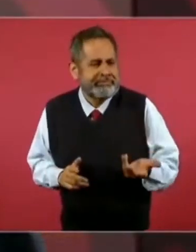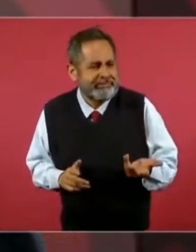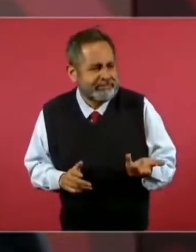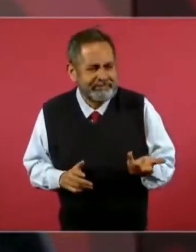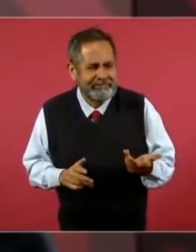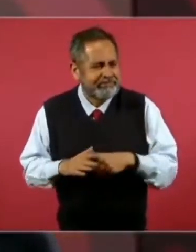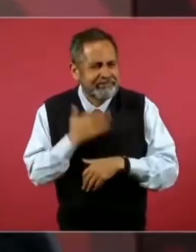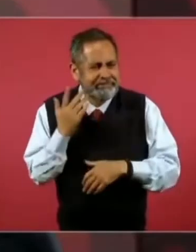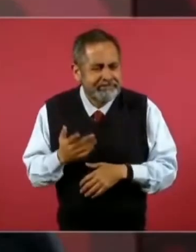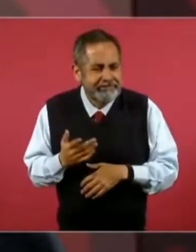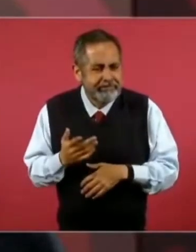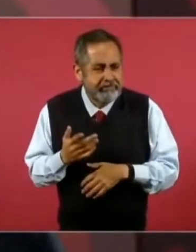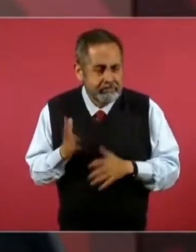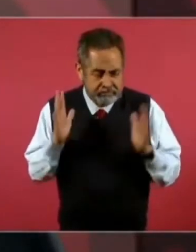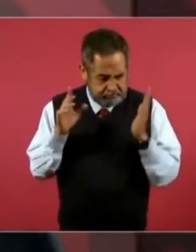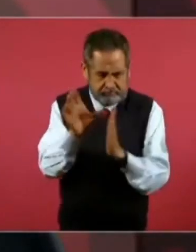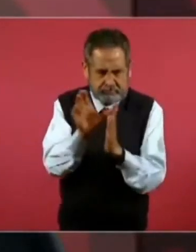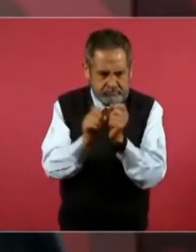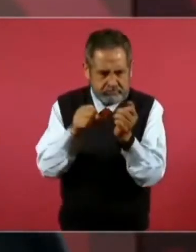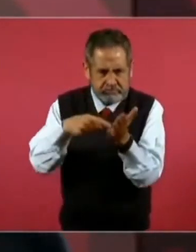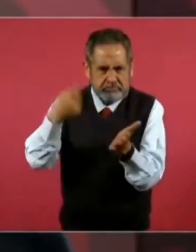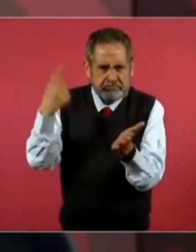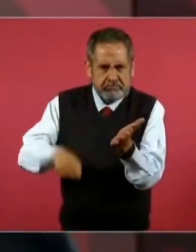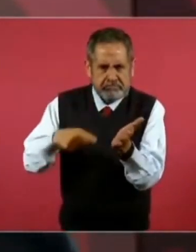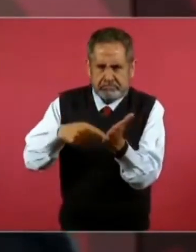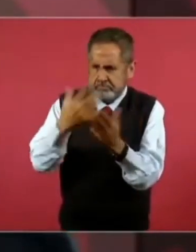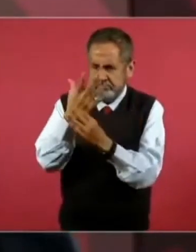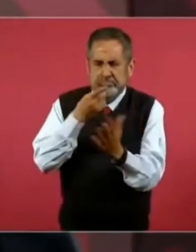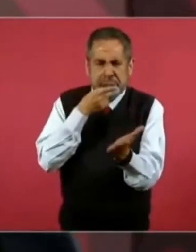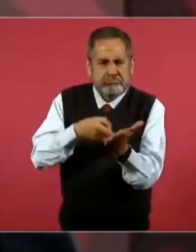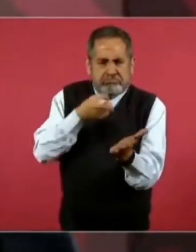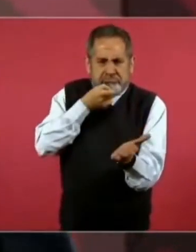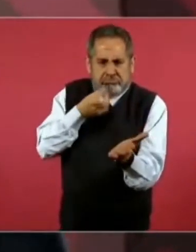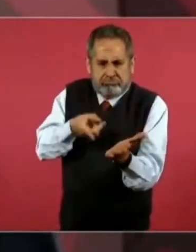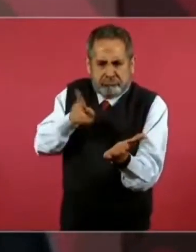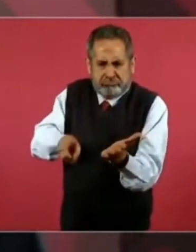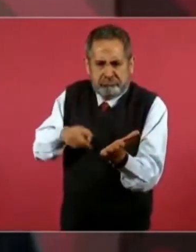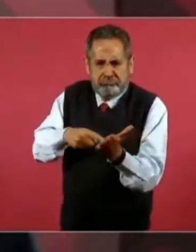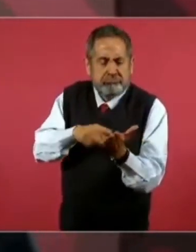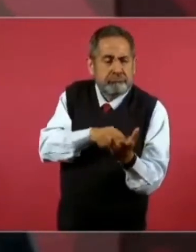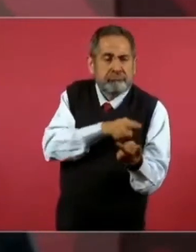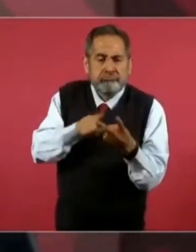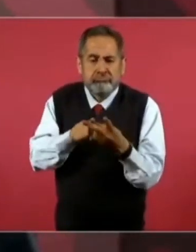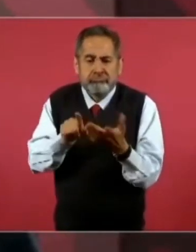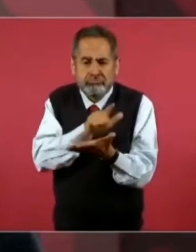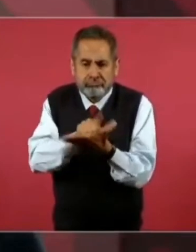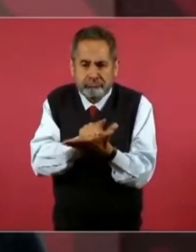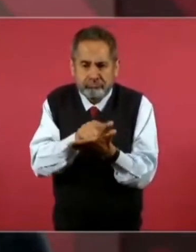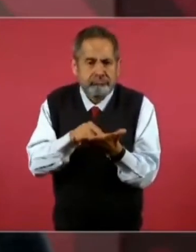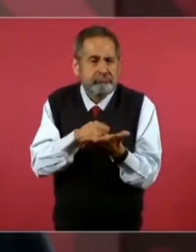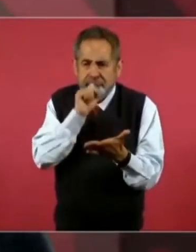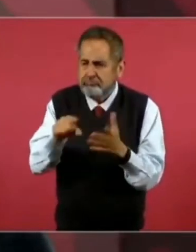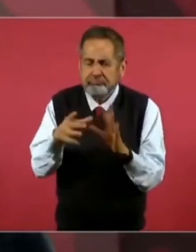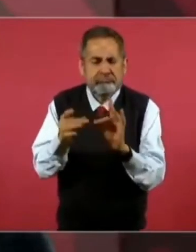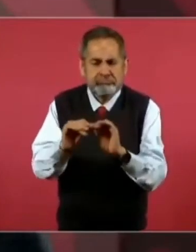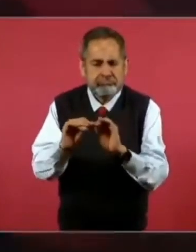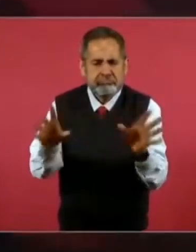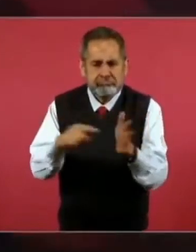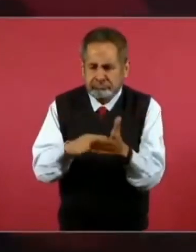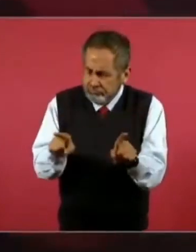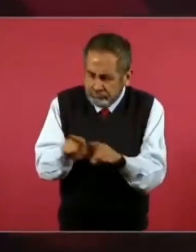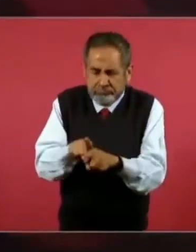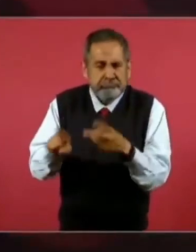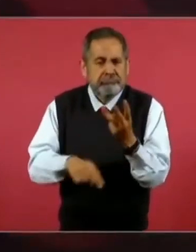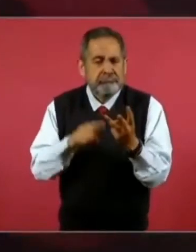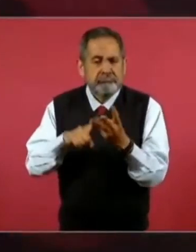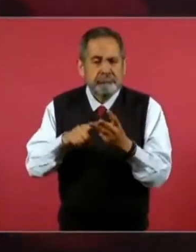que se aplique la Constitución y se aplique la ley de la materia y se aplique